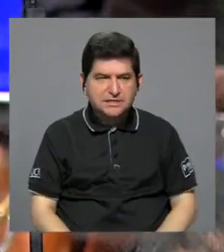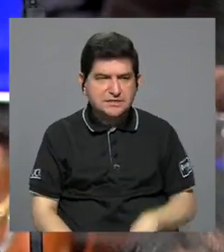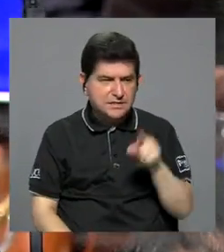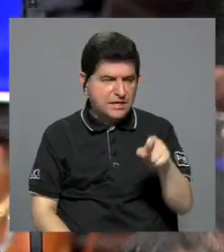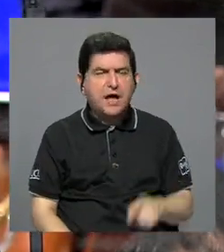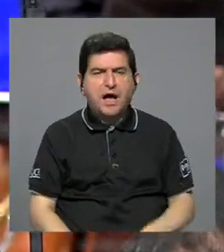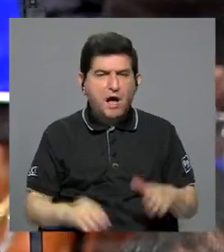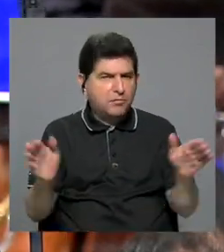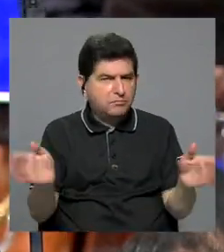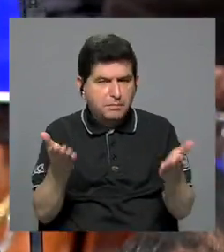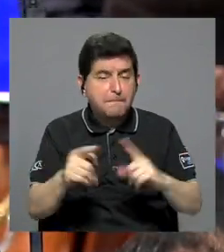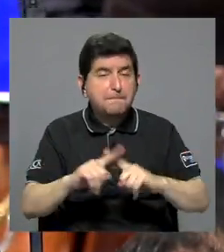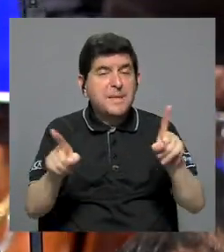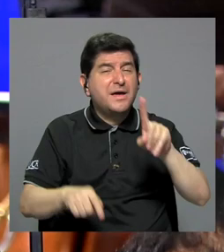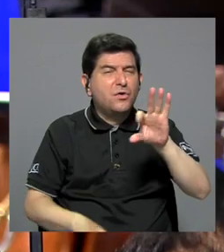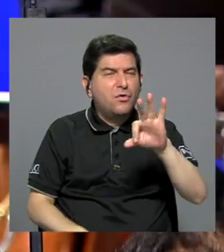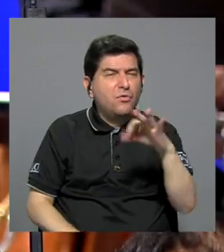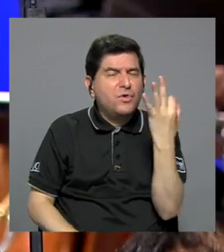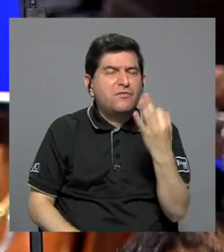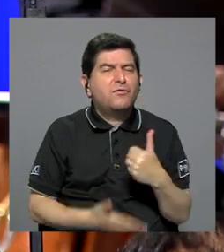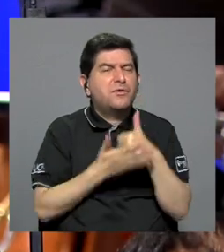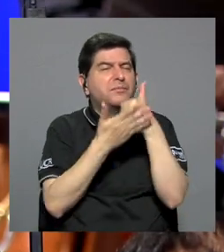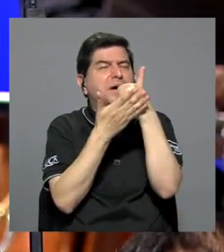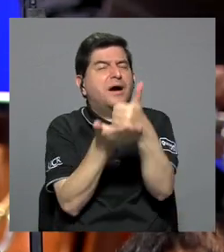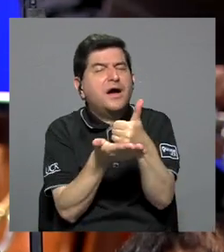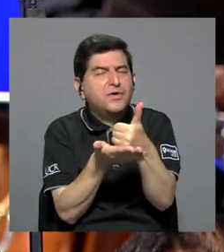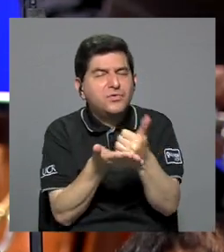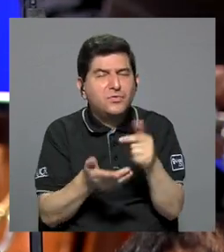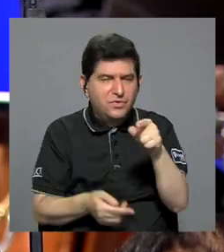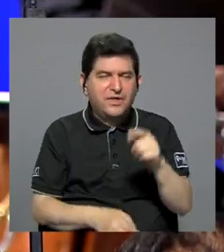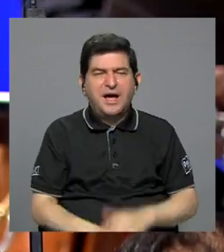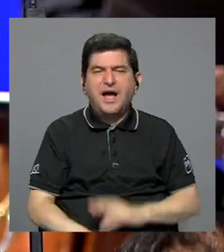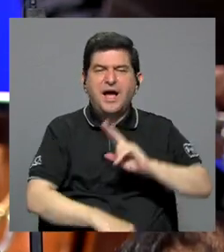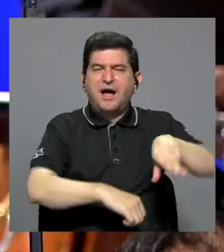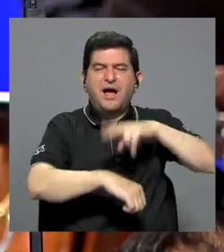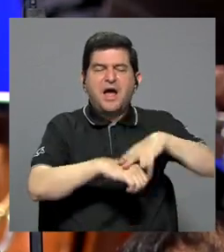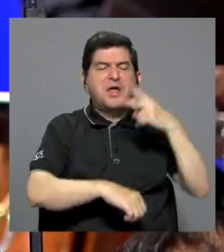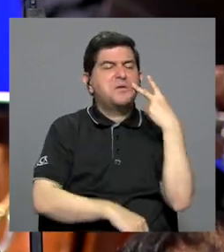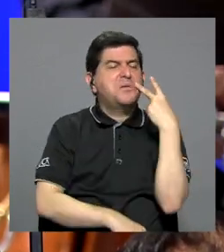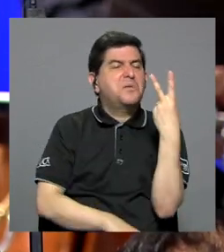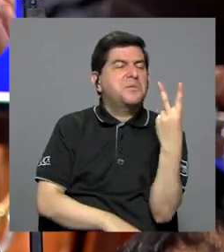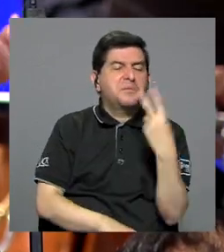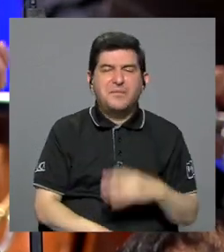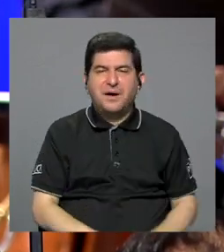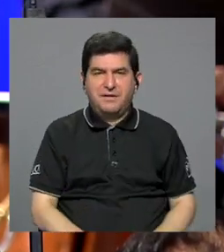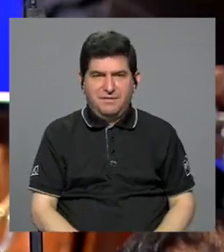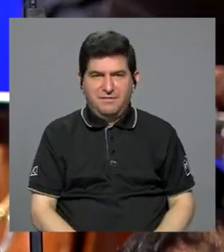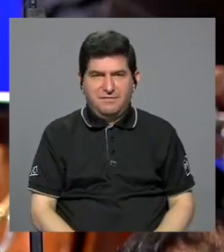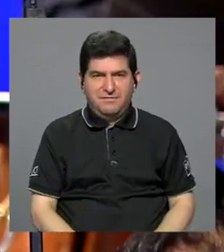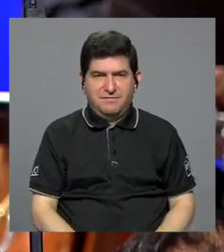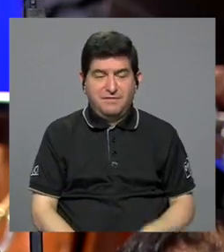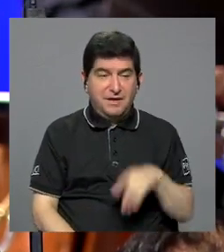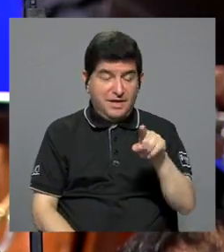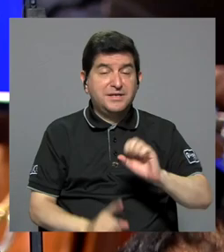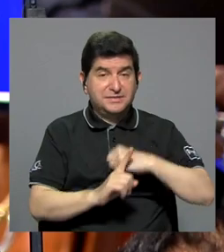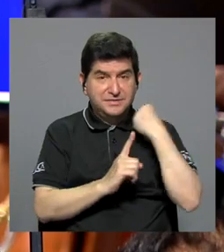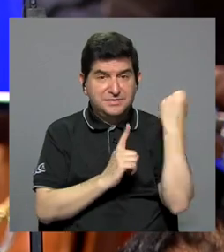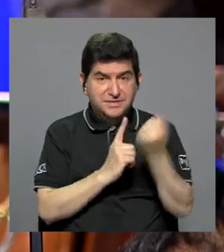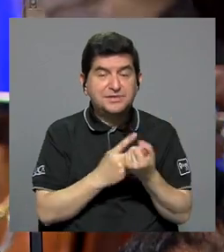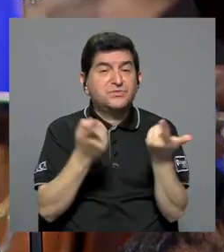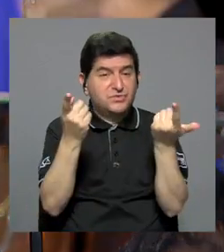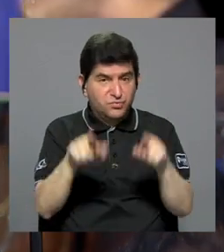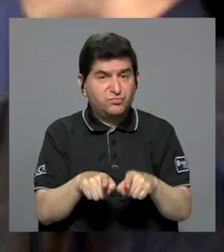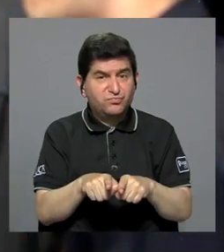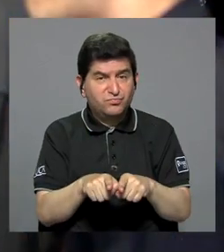llamando, fomentando, pero de alguna manera contribuye a esa naturalización, a esa normalización, que eso es lo que